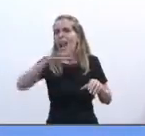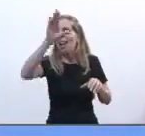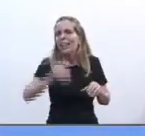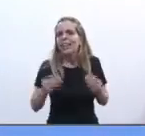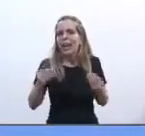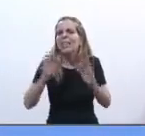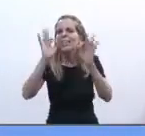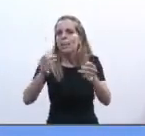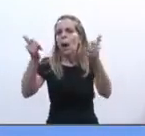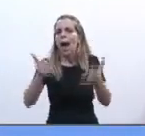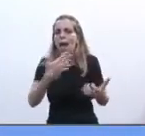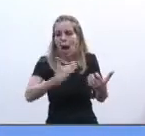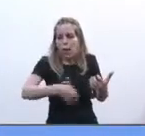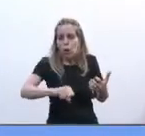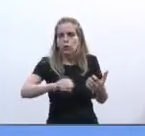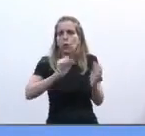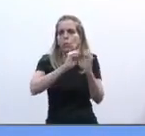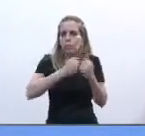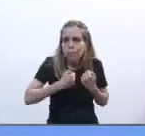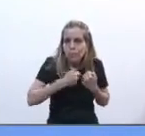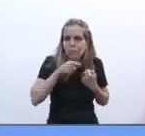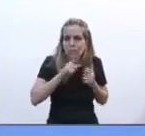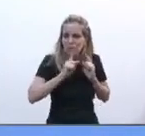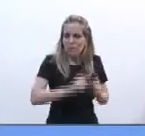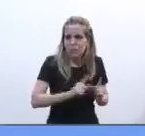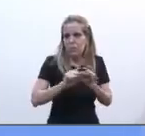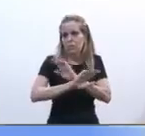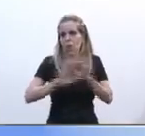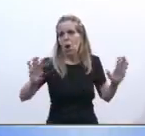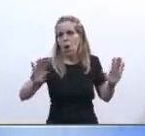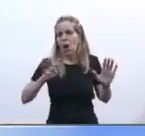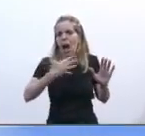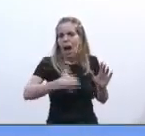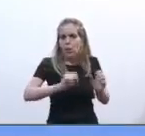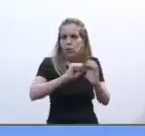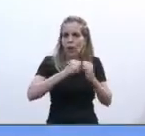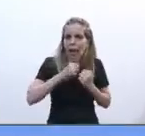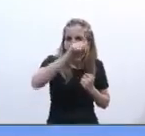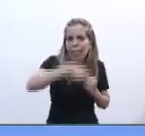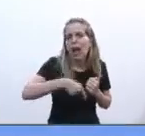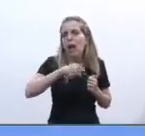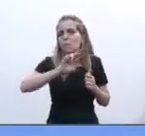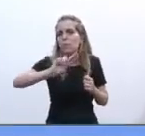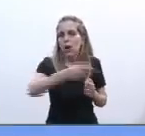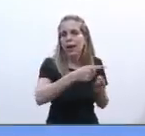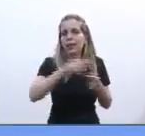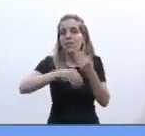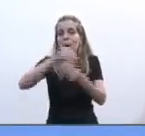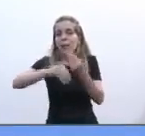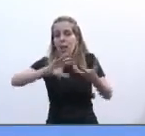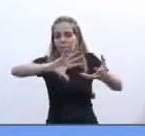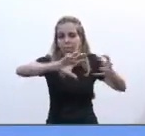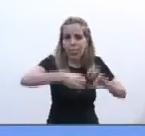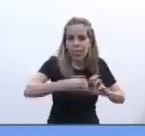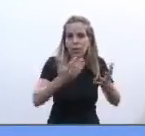con los abortos clandestinos que nos generan muerte destrucción de la familia